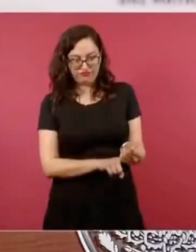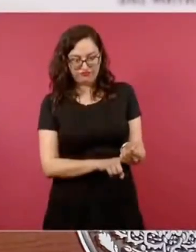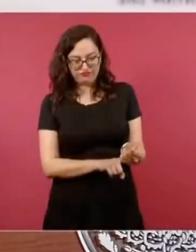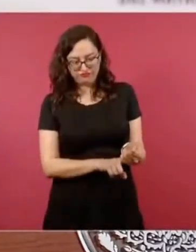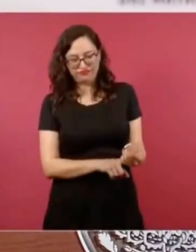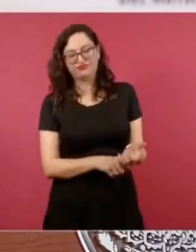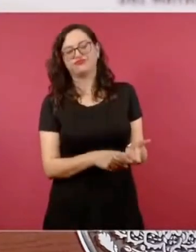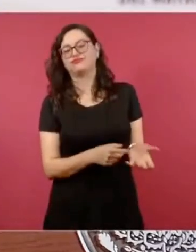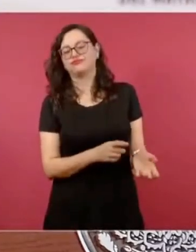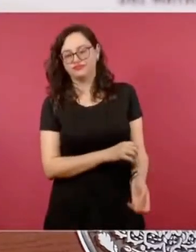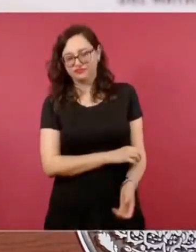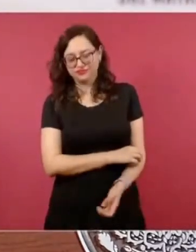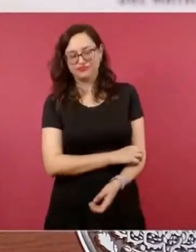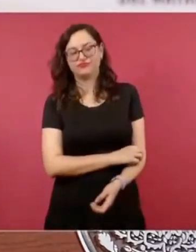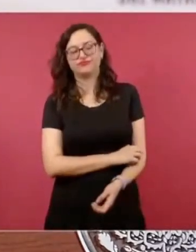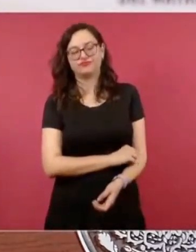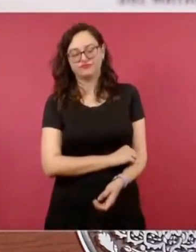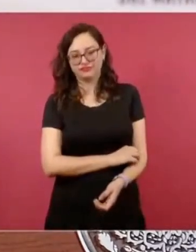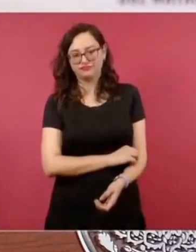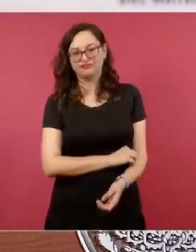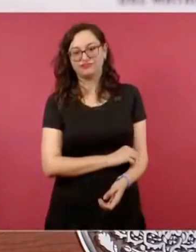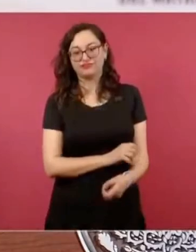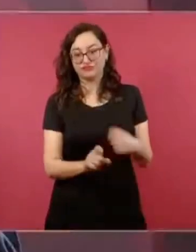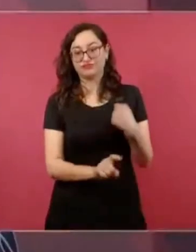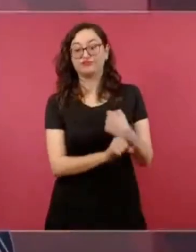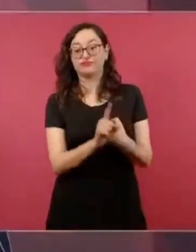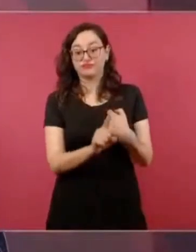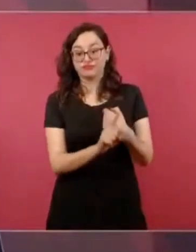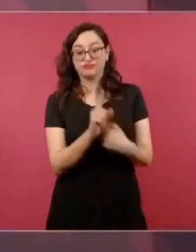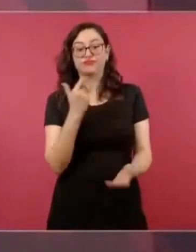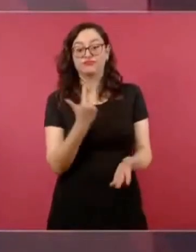los grandes y graves problemas nacionales.